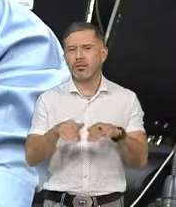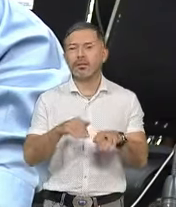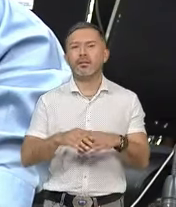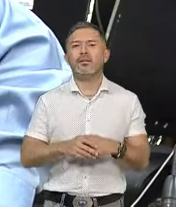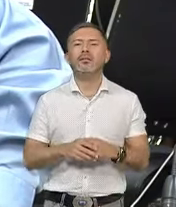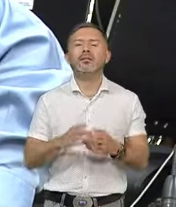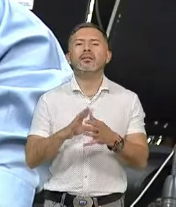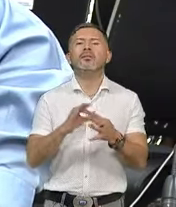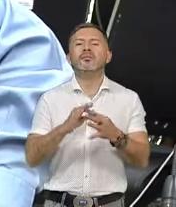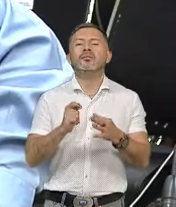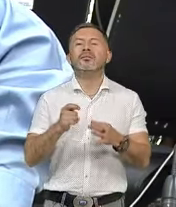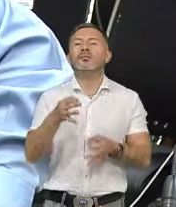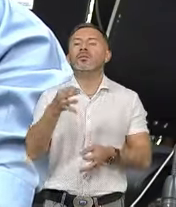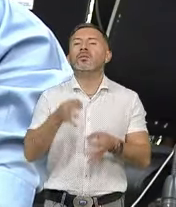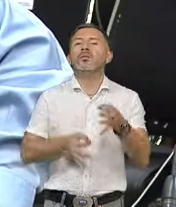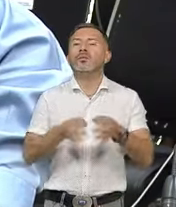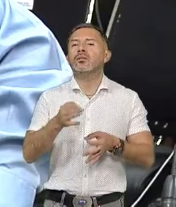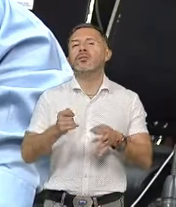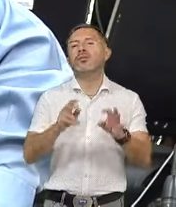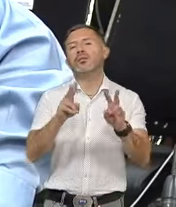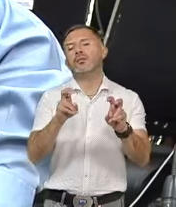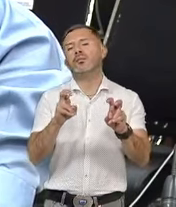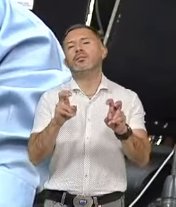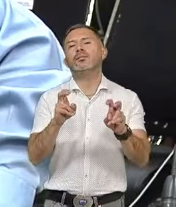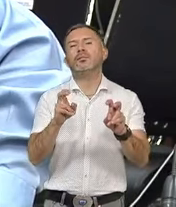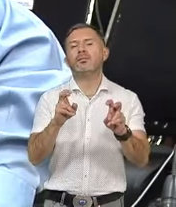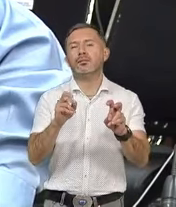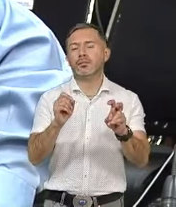juicios por lo del INE